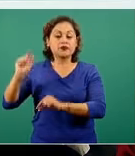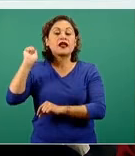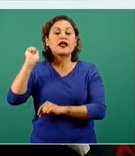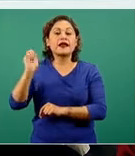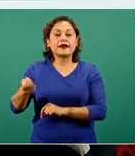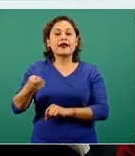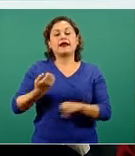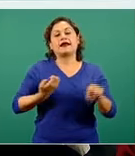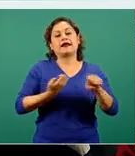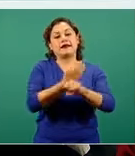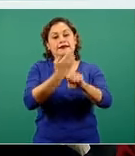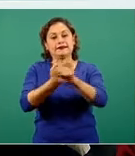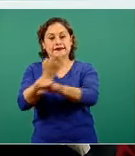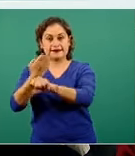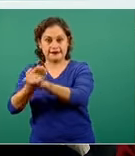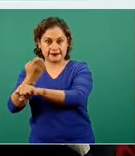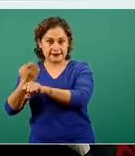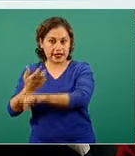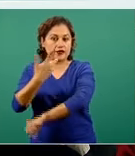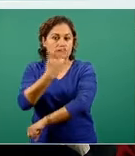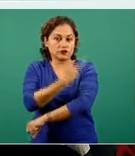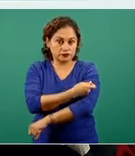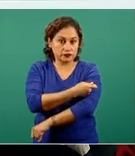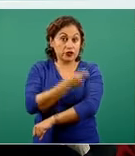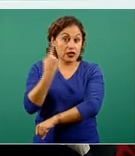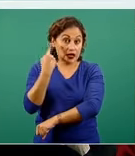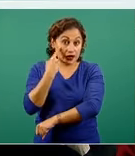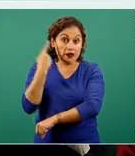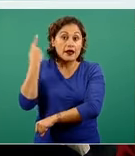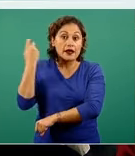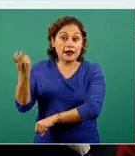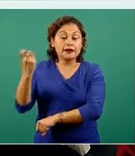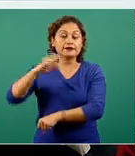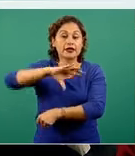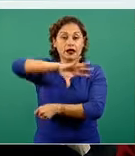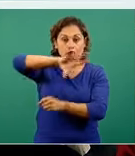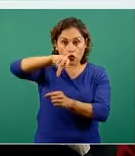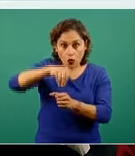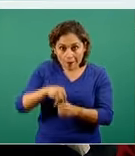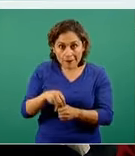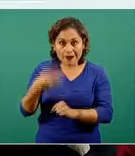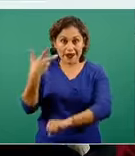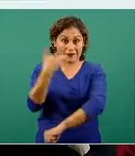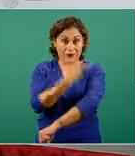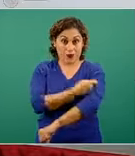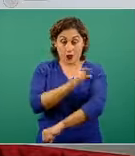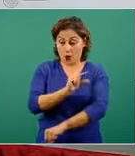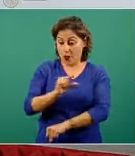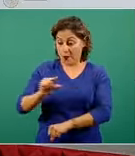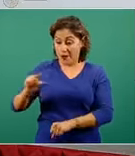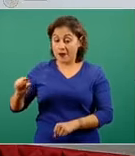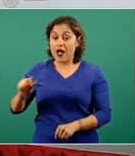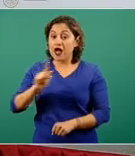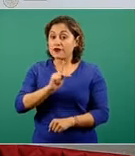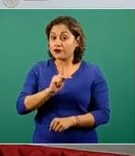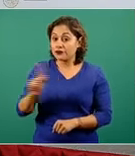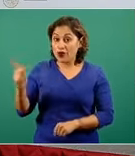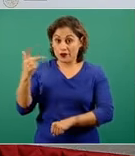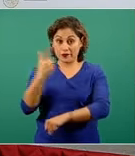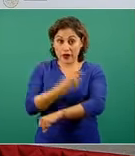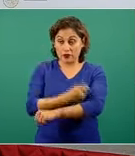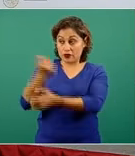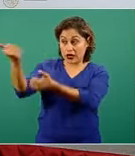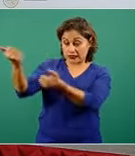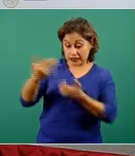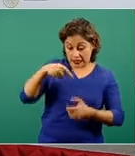no del total, es decir, esto no representa el total de todas las dosis que hasta el momento, o todas las vacunas que hasta el momento han llegado a